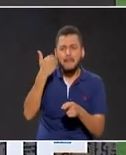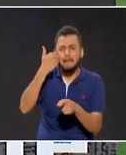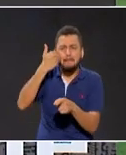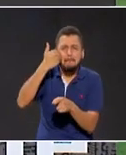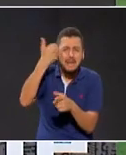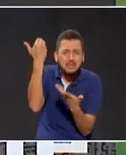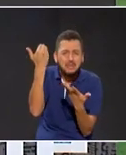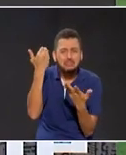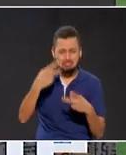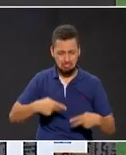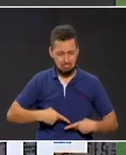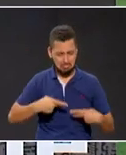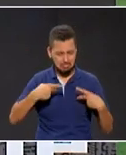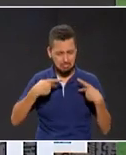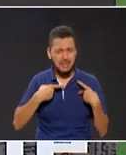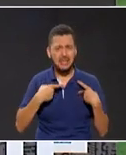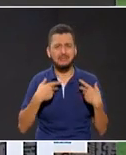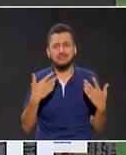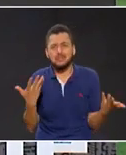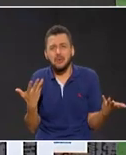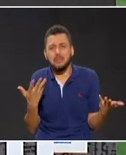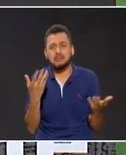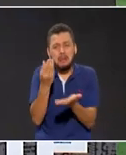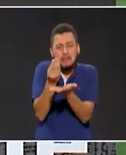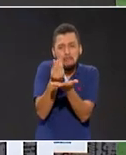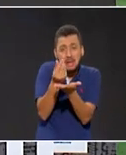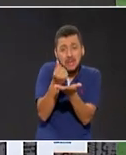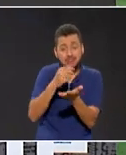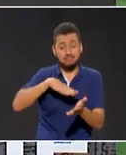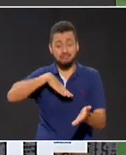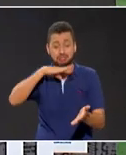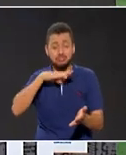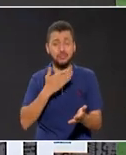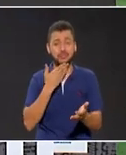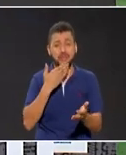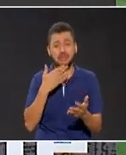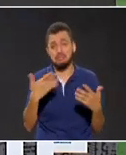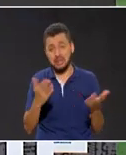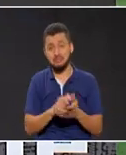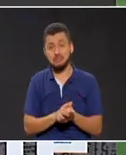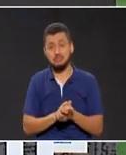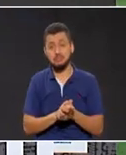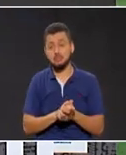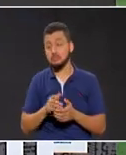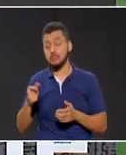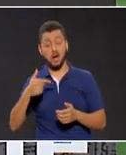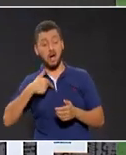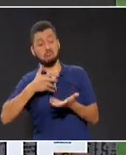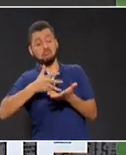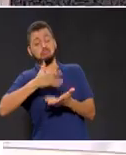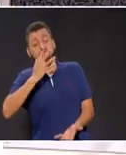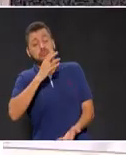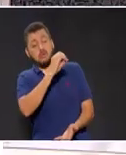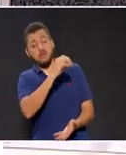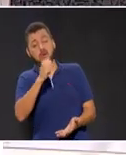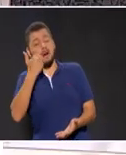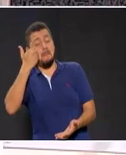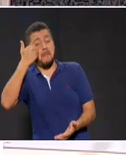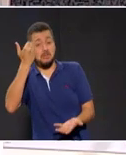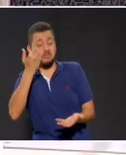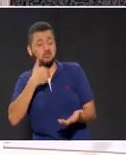vida, de pronto con posibilidades económicas también, para que ellos se sientan involucrados y se sientan que son parte de la ciudad. Para ellos tenemos